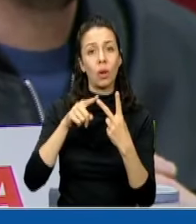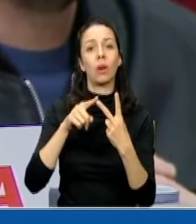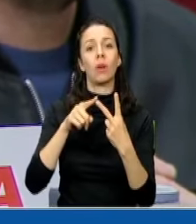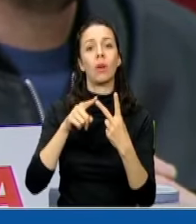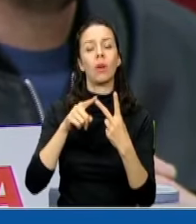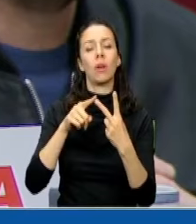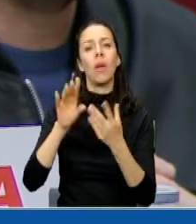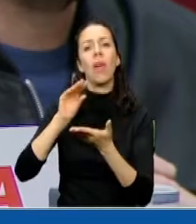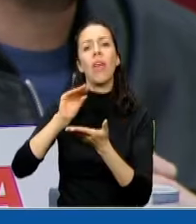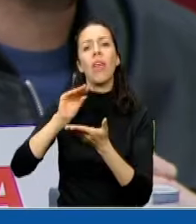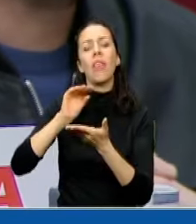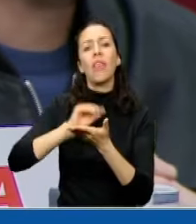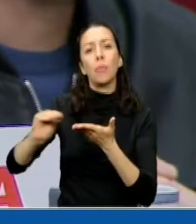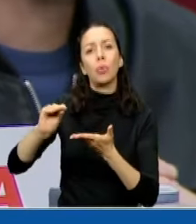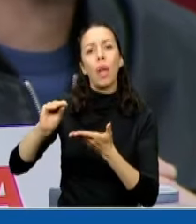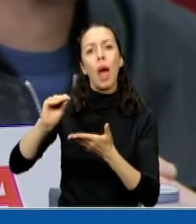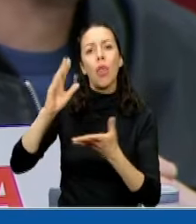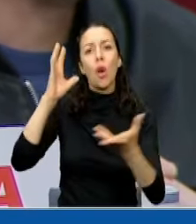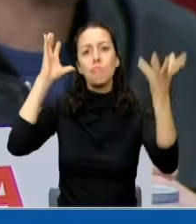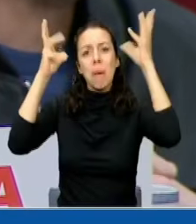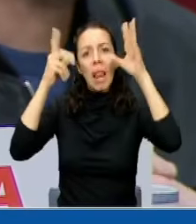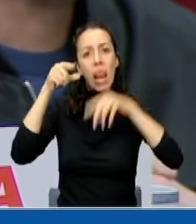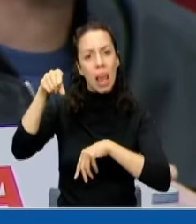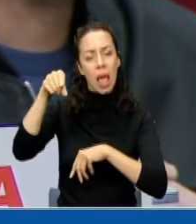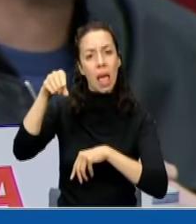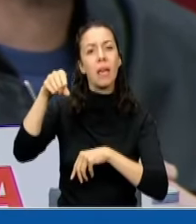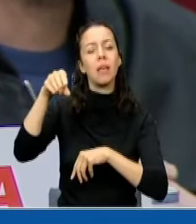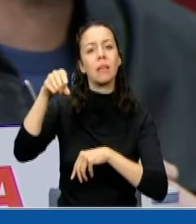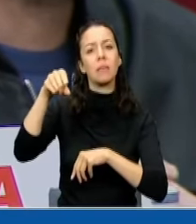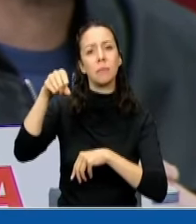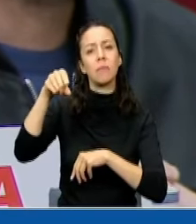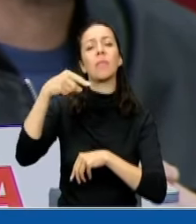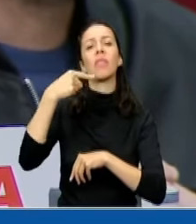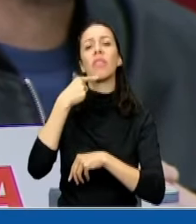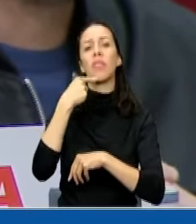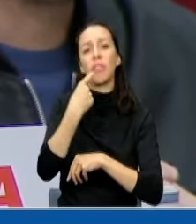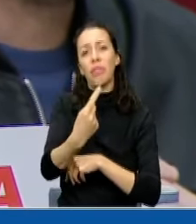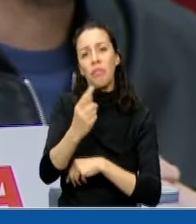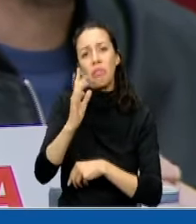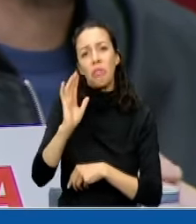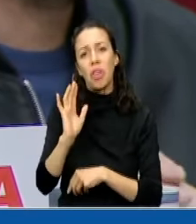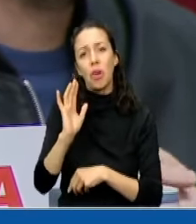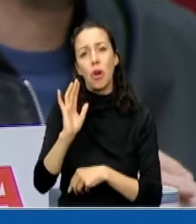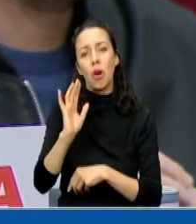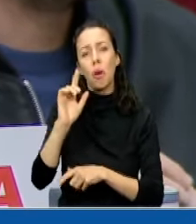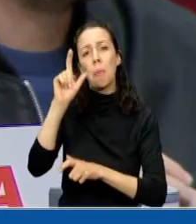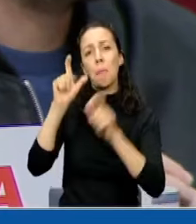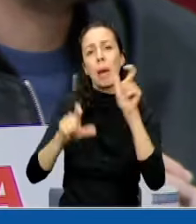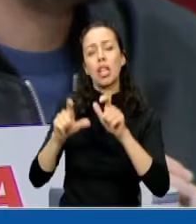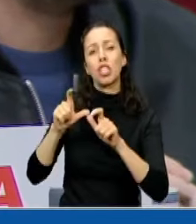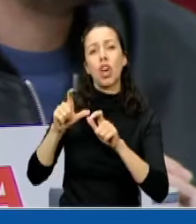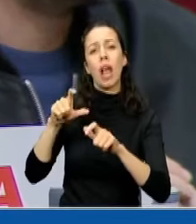es que el diputado Milei ha dicho que los